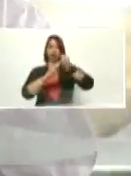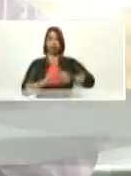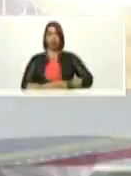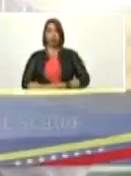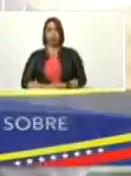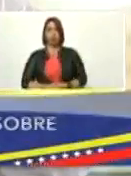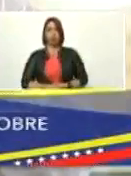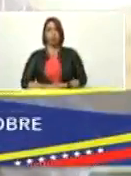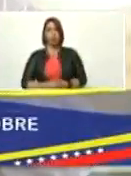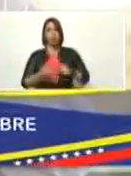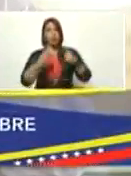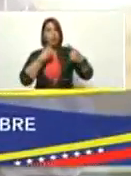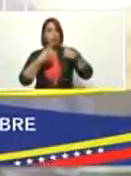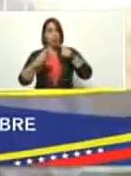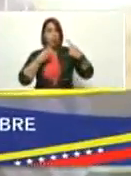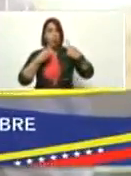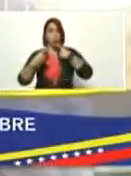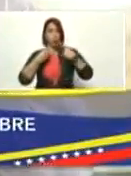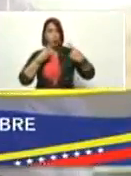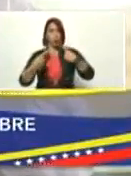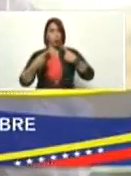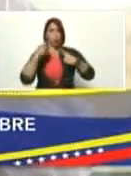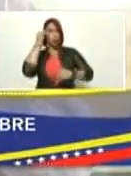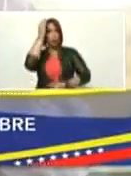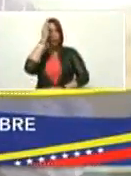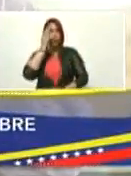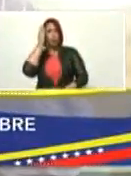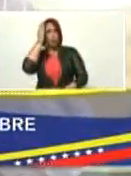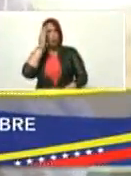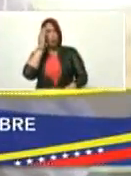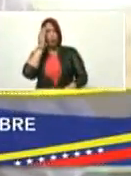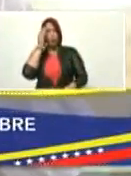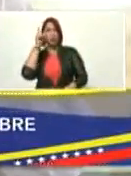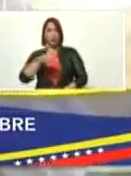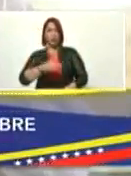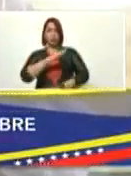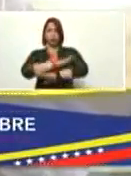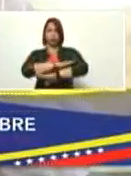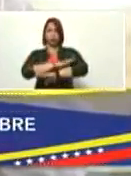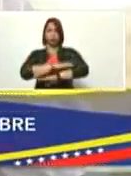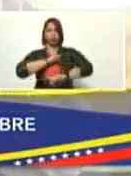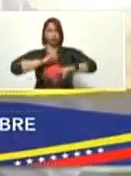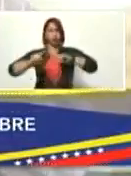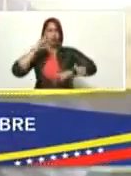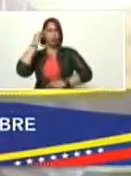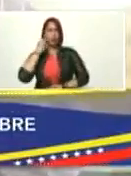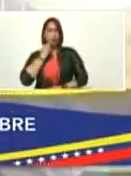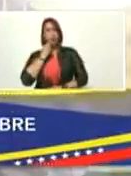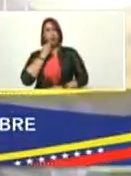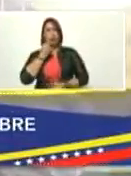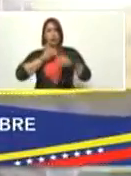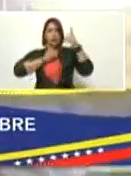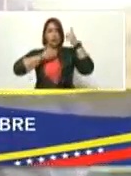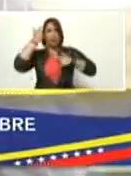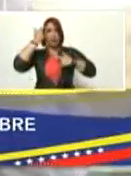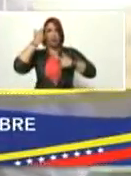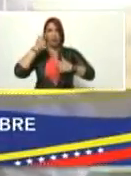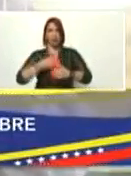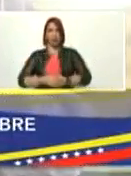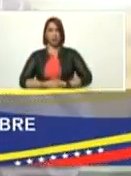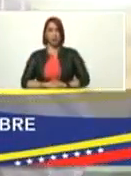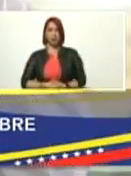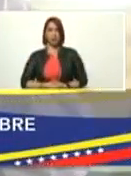del discurso, de la concepción, de la doctrina bolivariana, del comandante Hugo